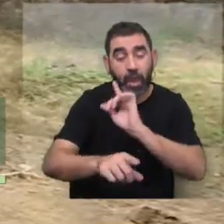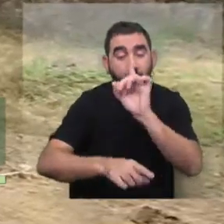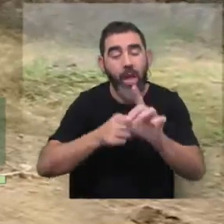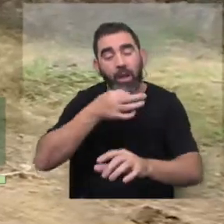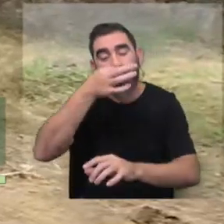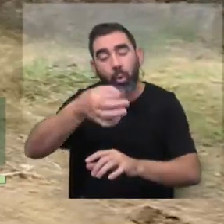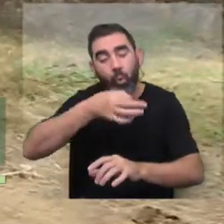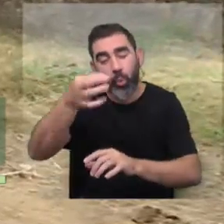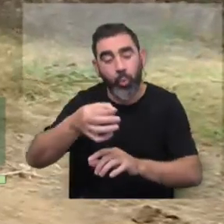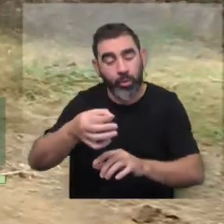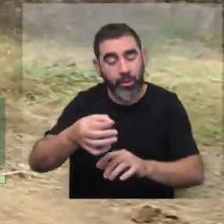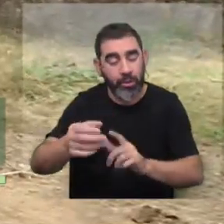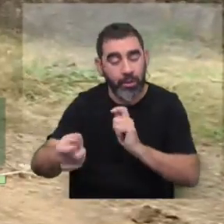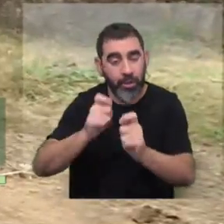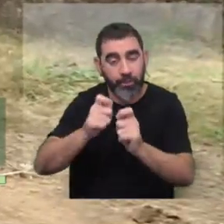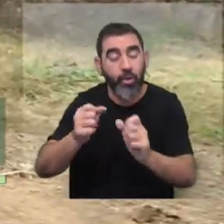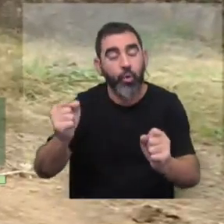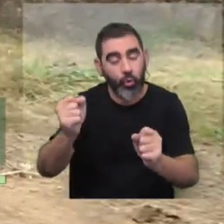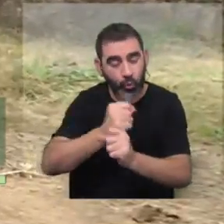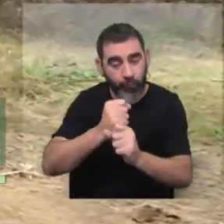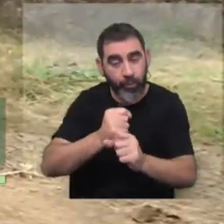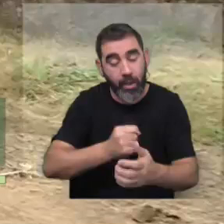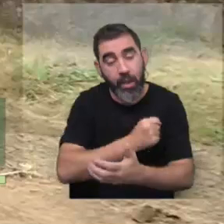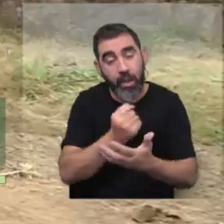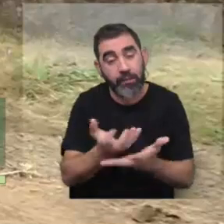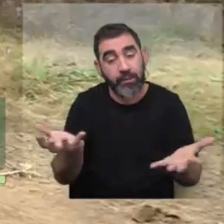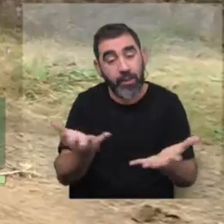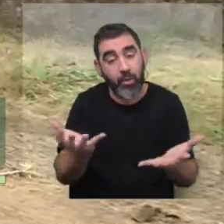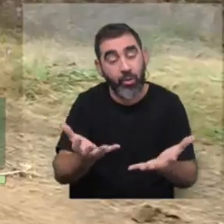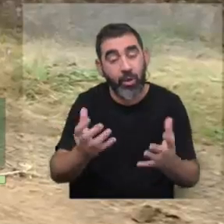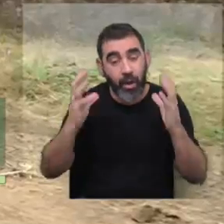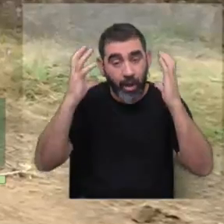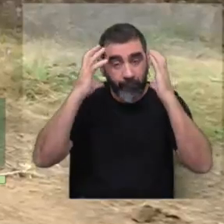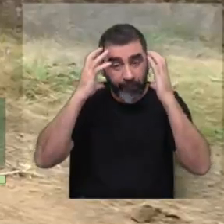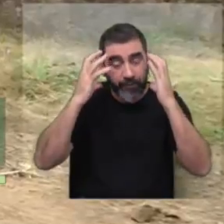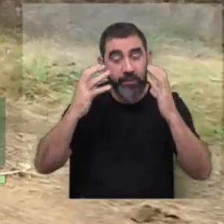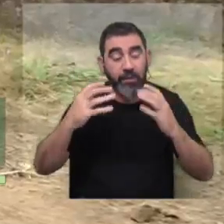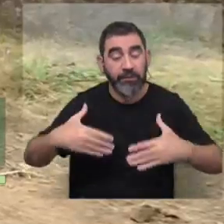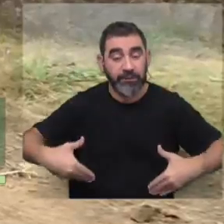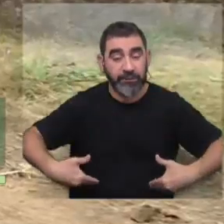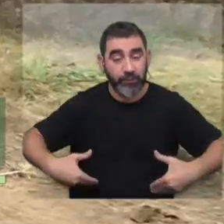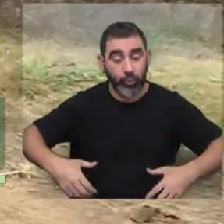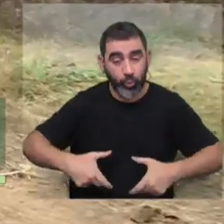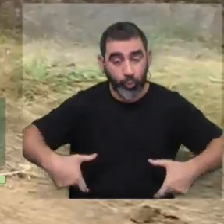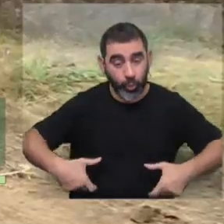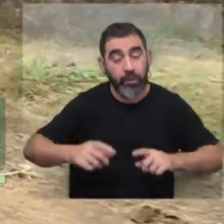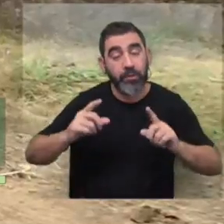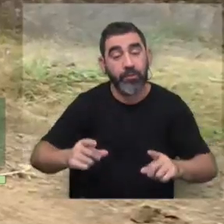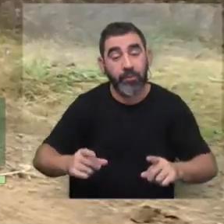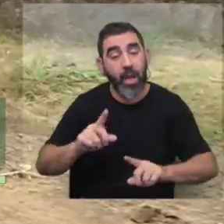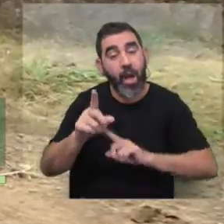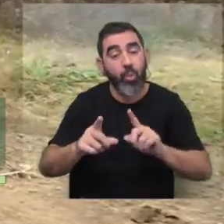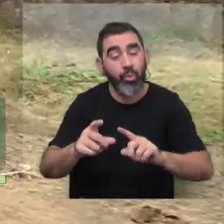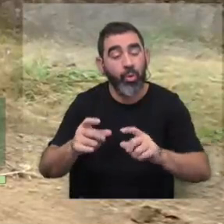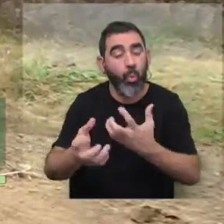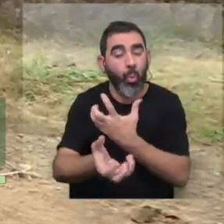declaraciones de prensa y ha confirmado que hasta el momento se ha encontrado el cráneo la cintura escapular y también algunas